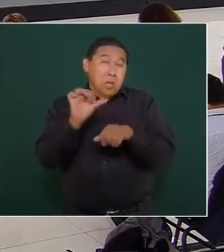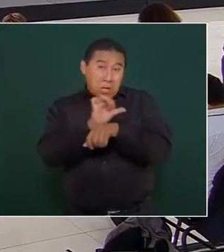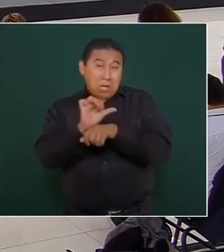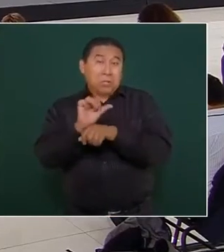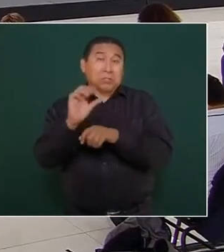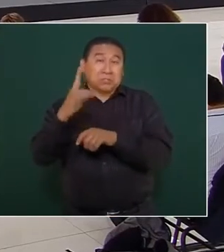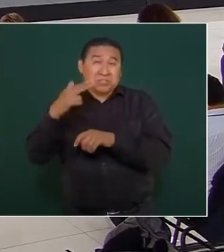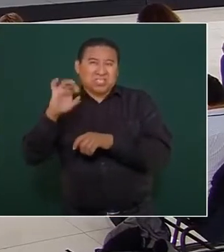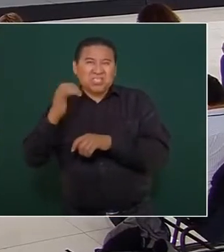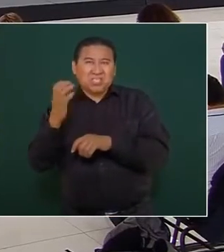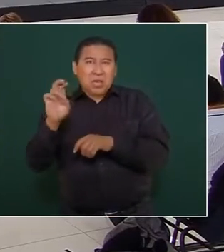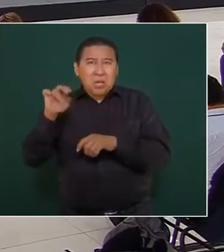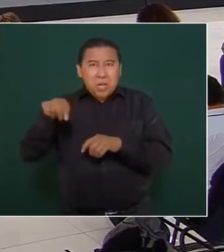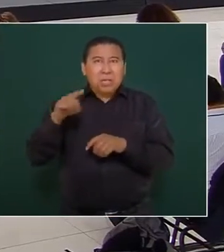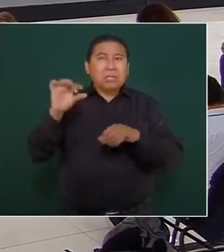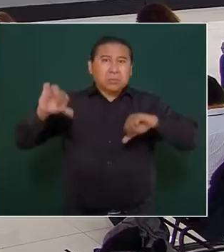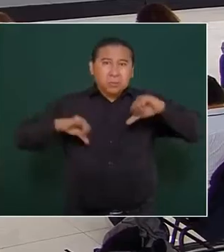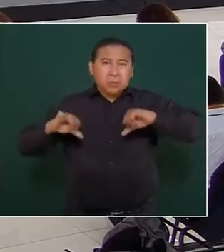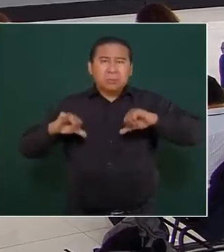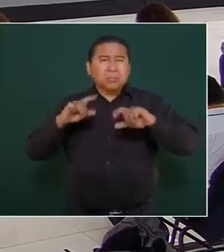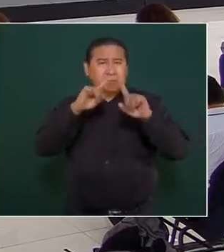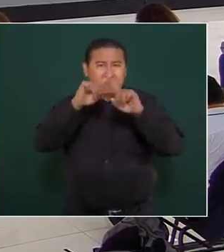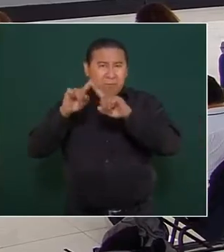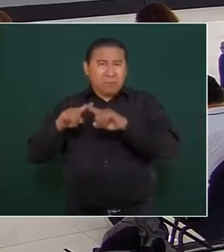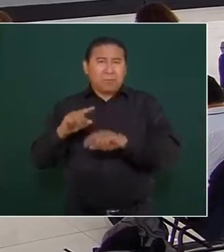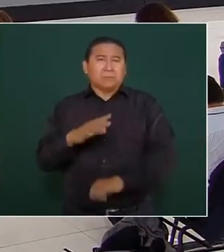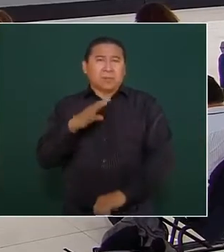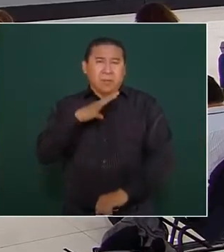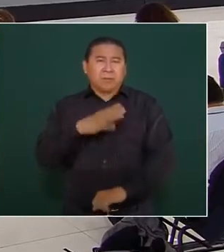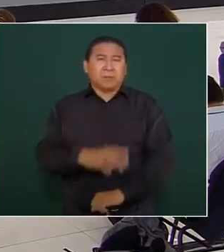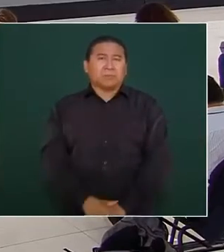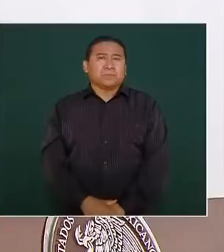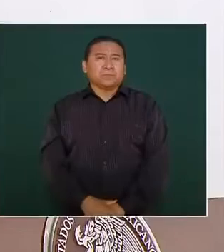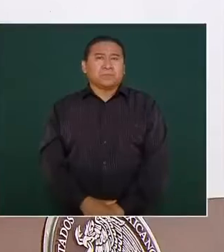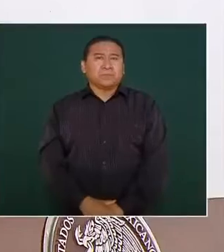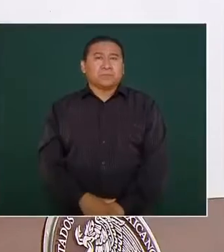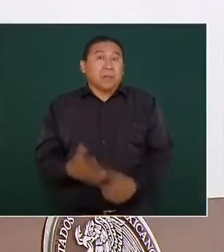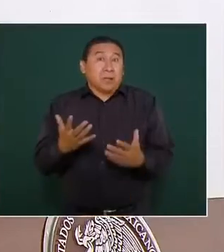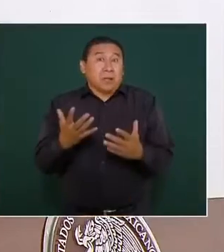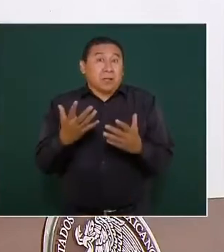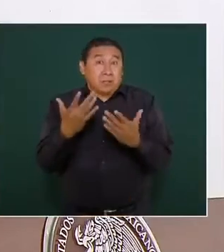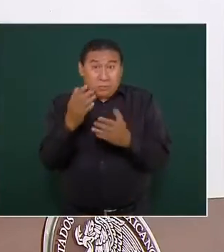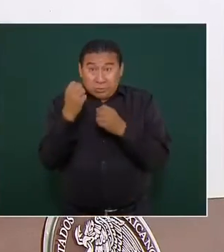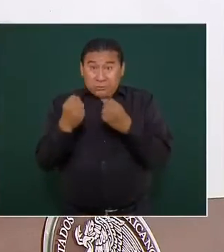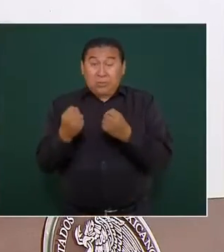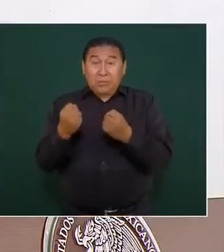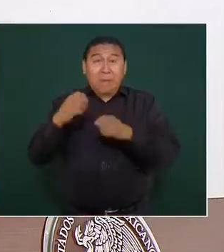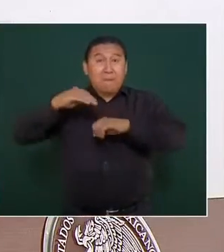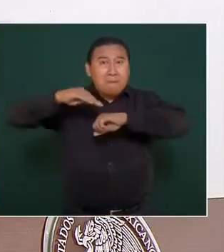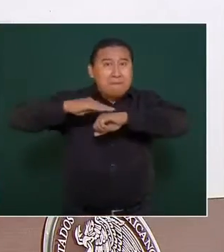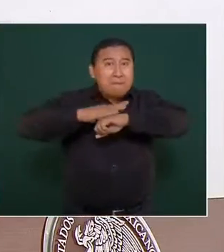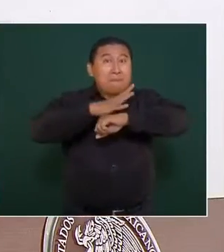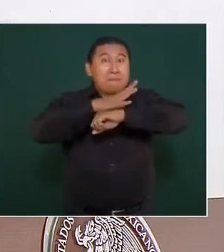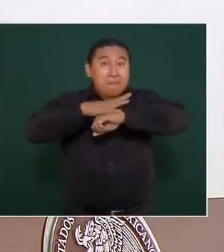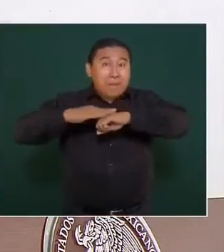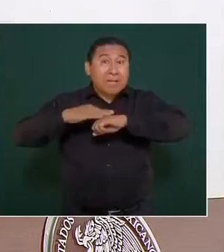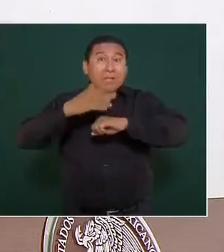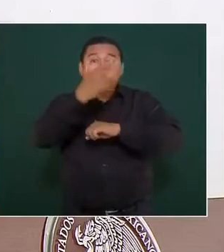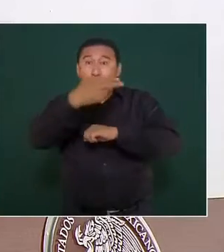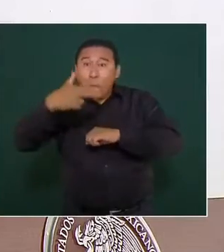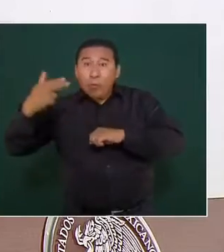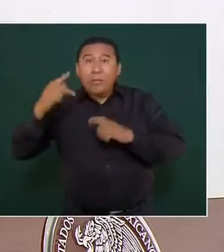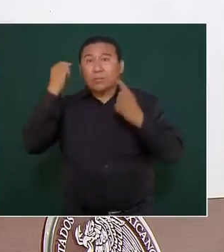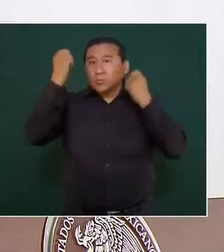el patrullamiento. Las actividades, aquí tenemos marcadas, que son la seguridad en playas de la zona